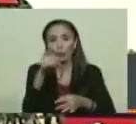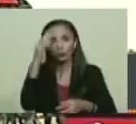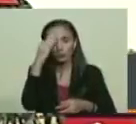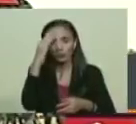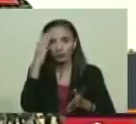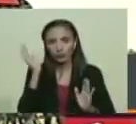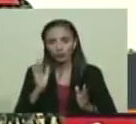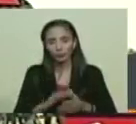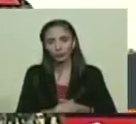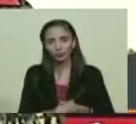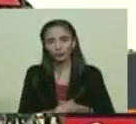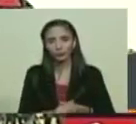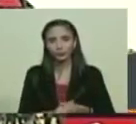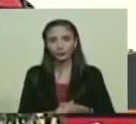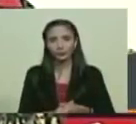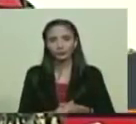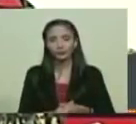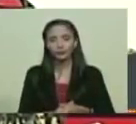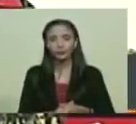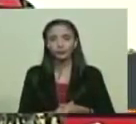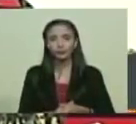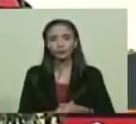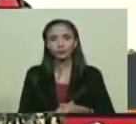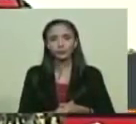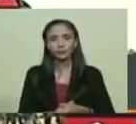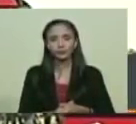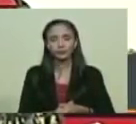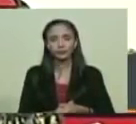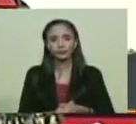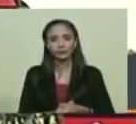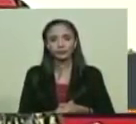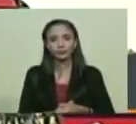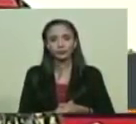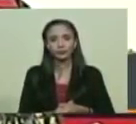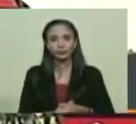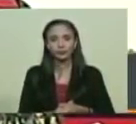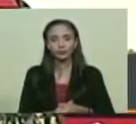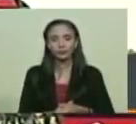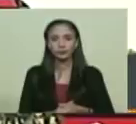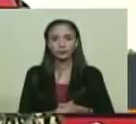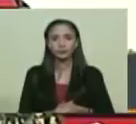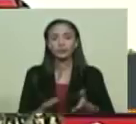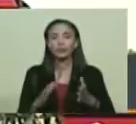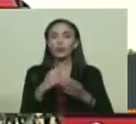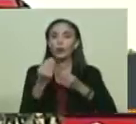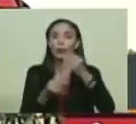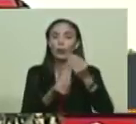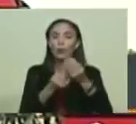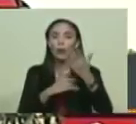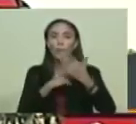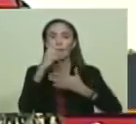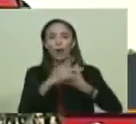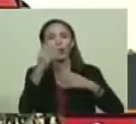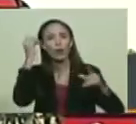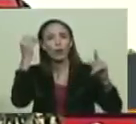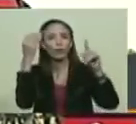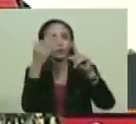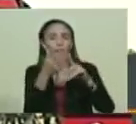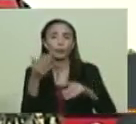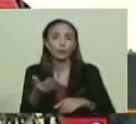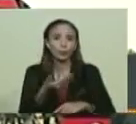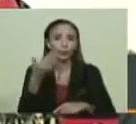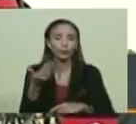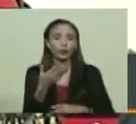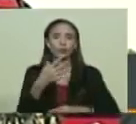su cuenta cerebral, tomen nota, vicepresidente, esto es de los planes más importantes que la República está